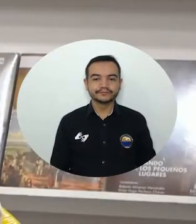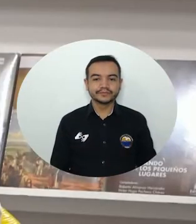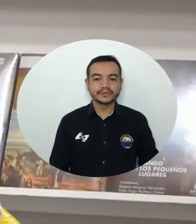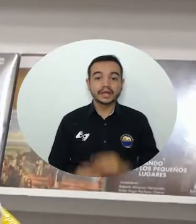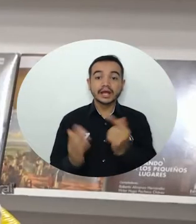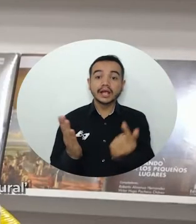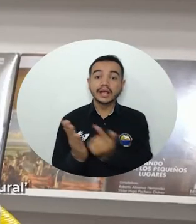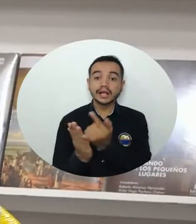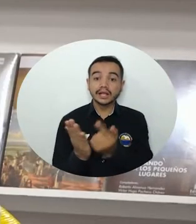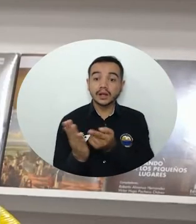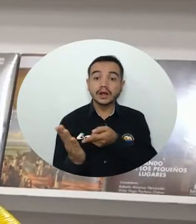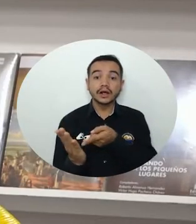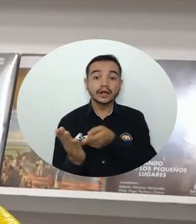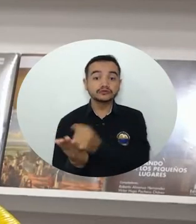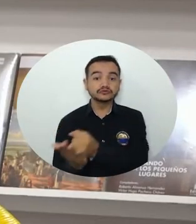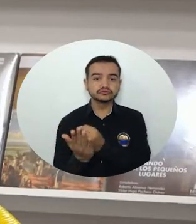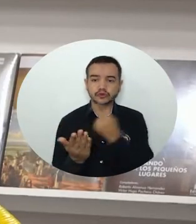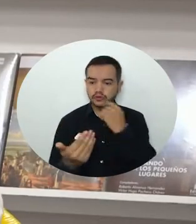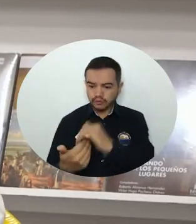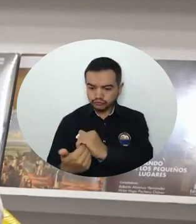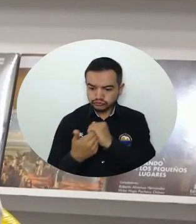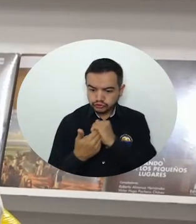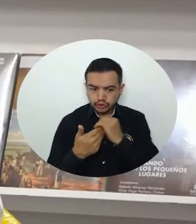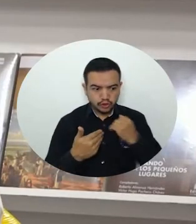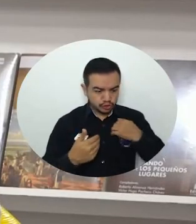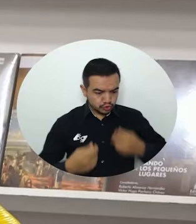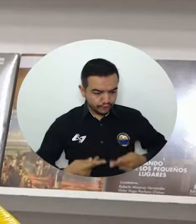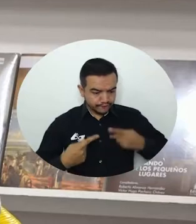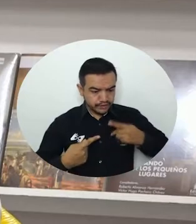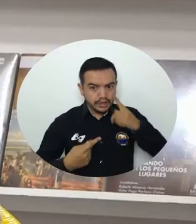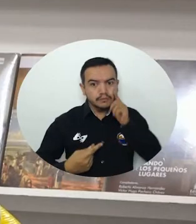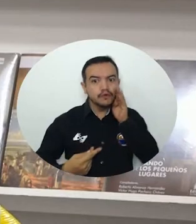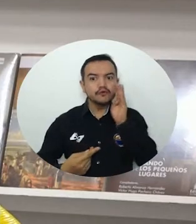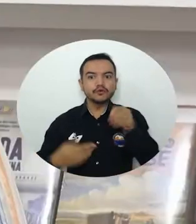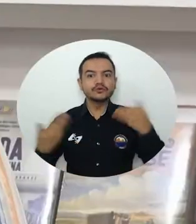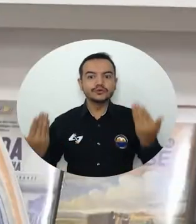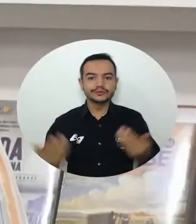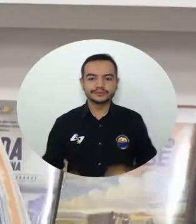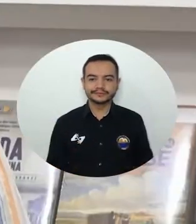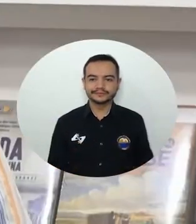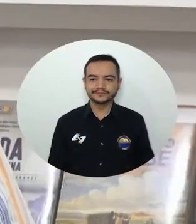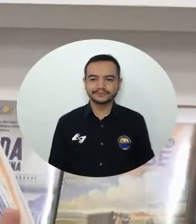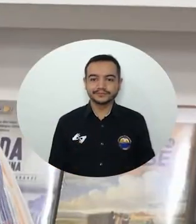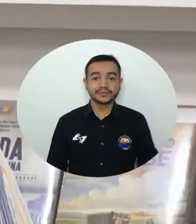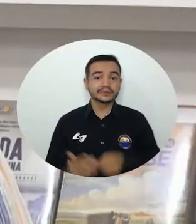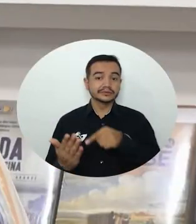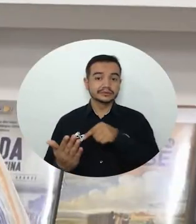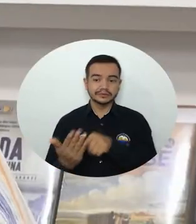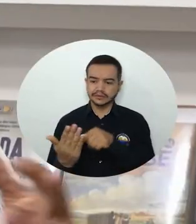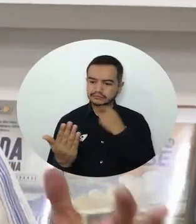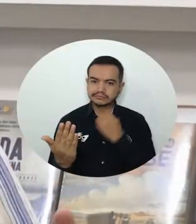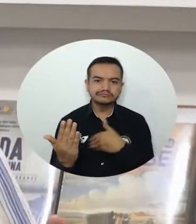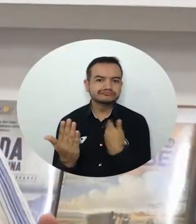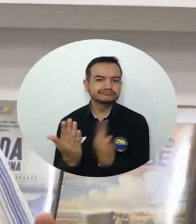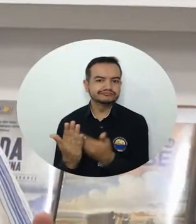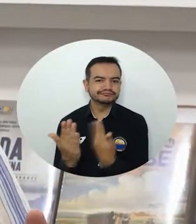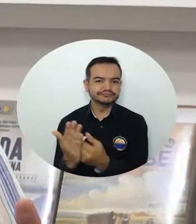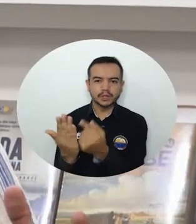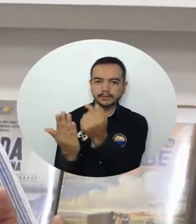El libro nos permite a nosotros conocer de dónde venimos y hacia dónde va. Eso es fundamental. Digamos que ofrece una serie de